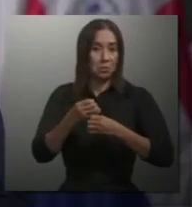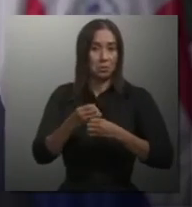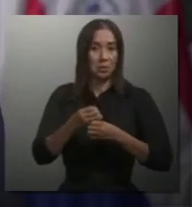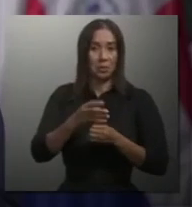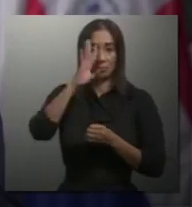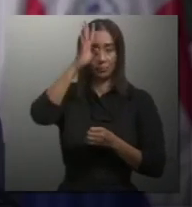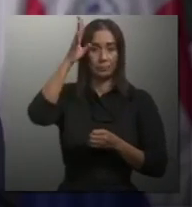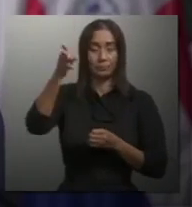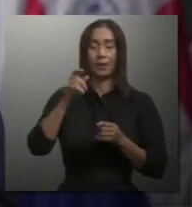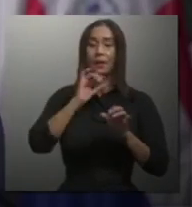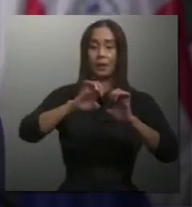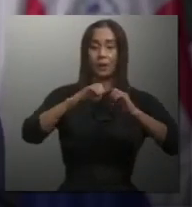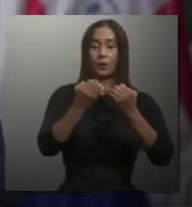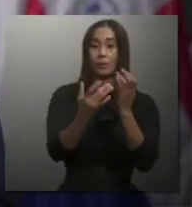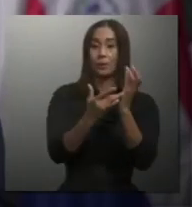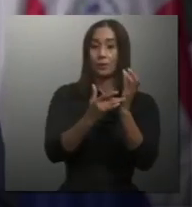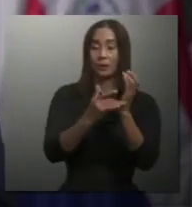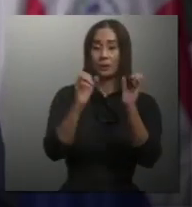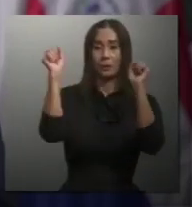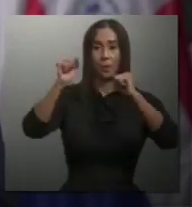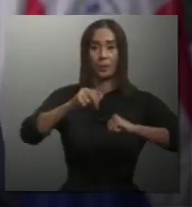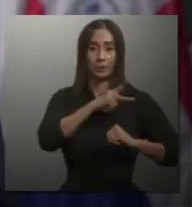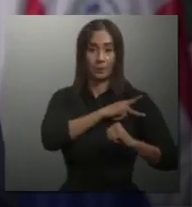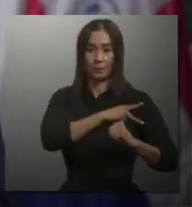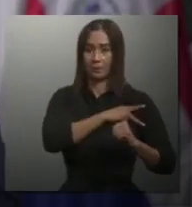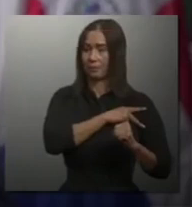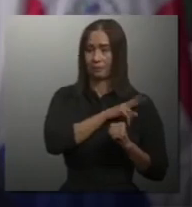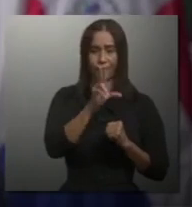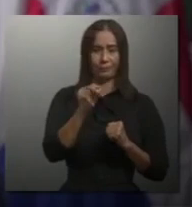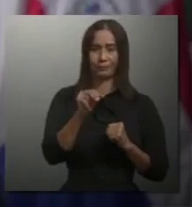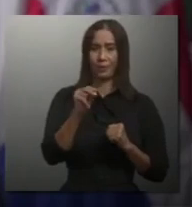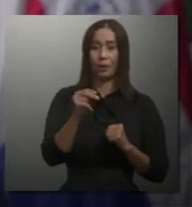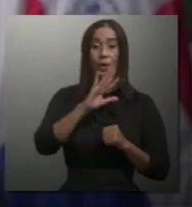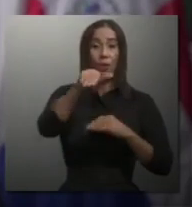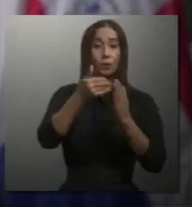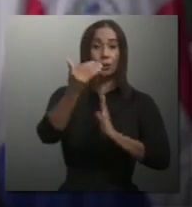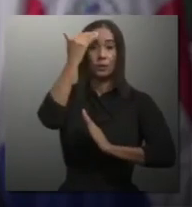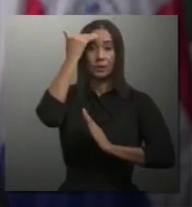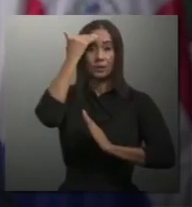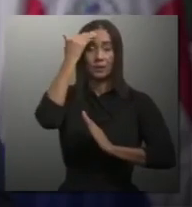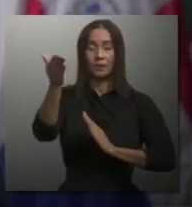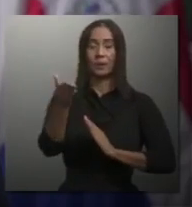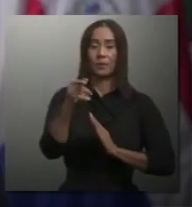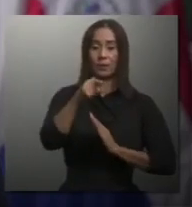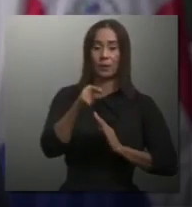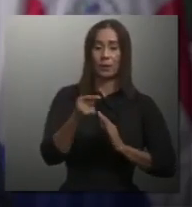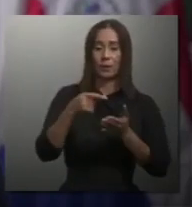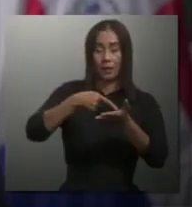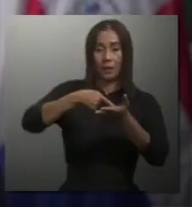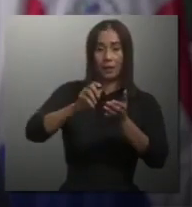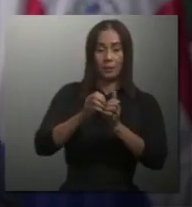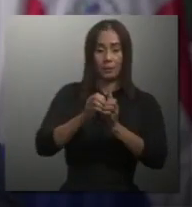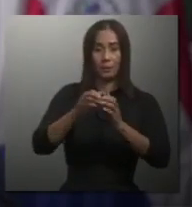dominicano se pronunciara la tarde de este jueves. Estamos consternados ante la pérdida de vida en esta agresión armada, sobre la cual